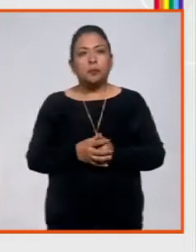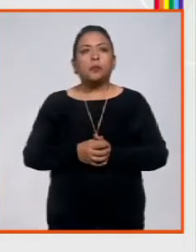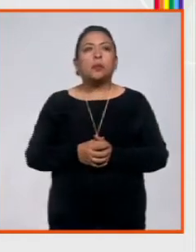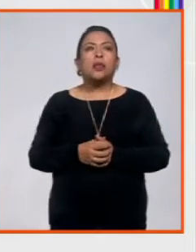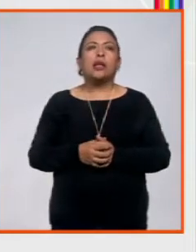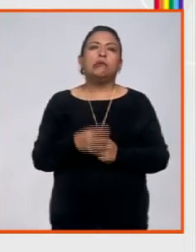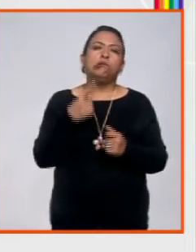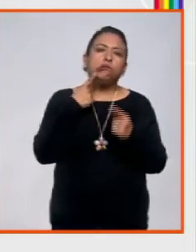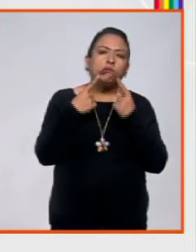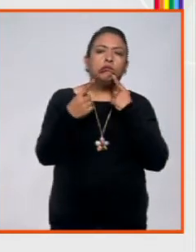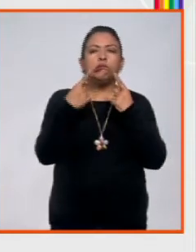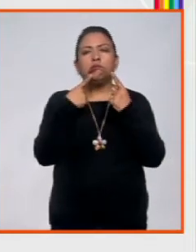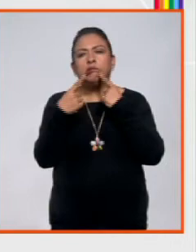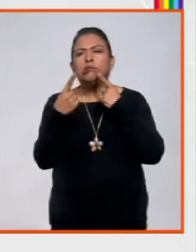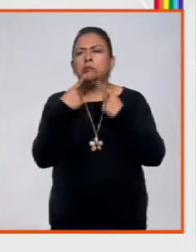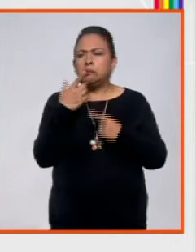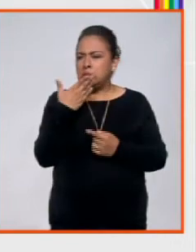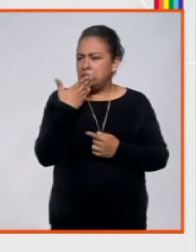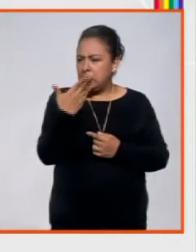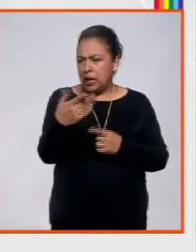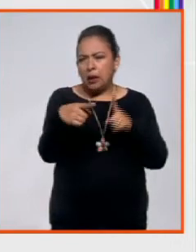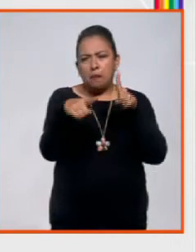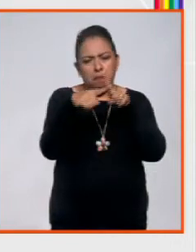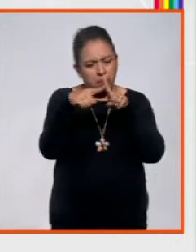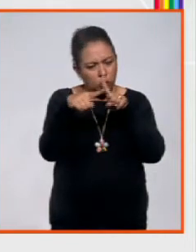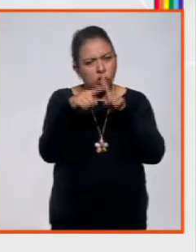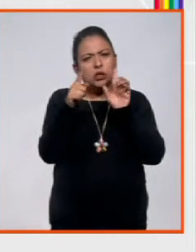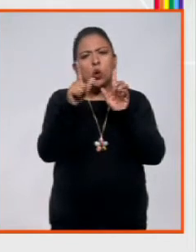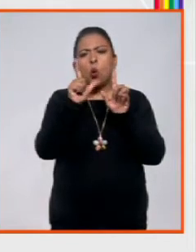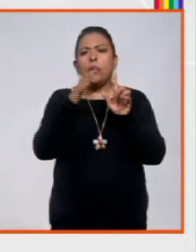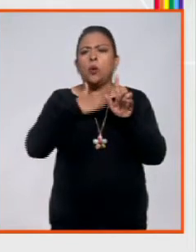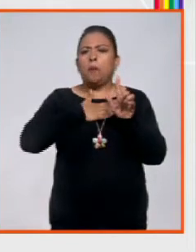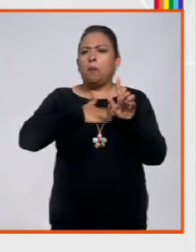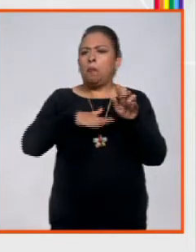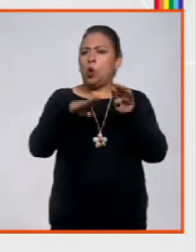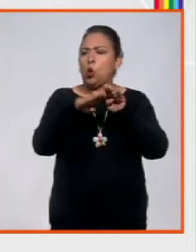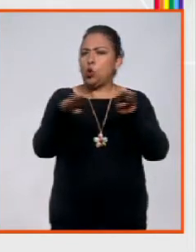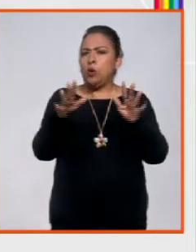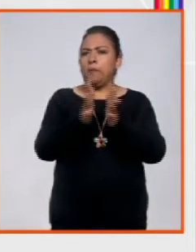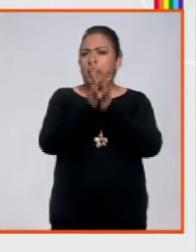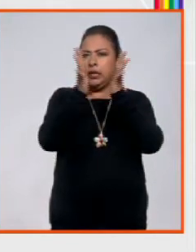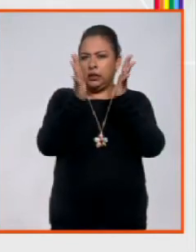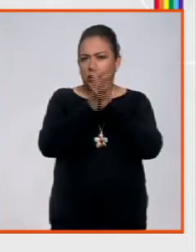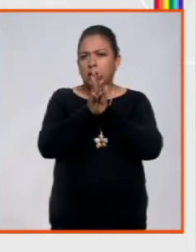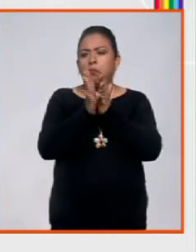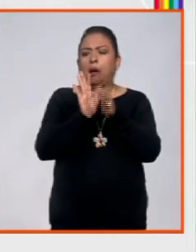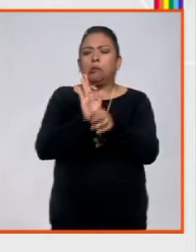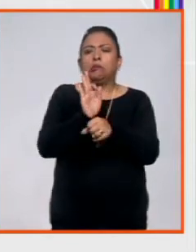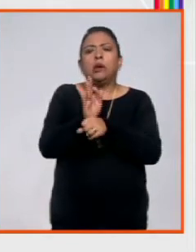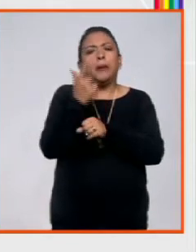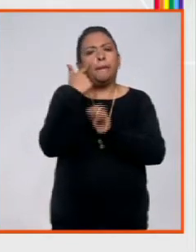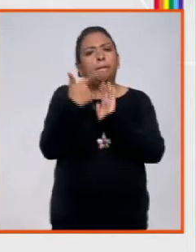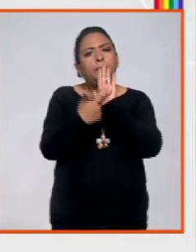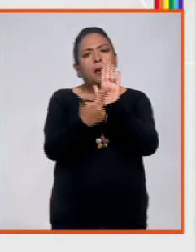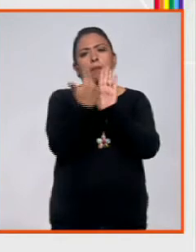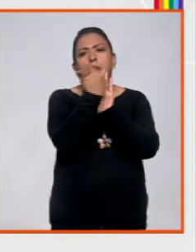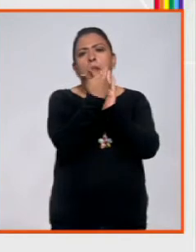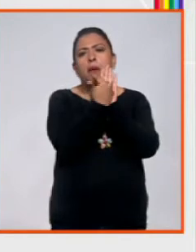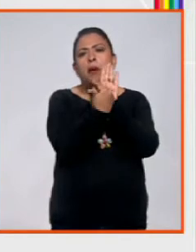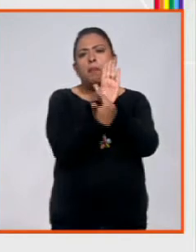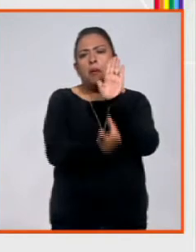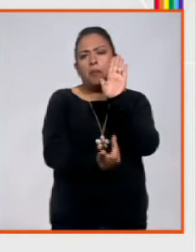las discusiones son buenas en democracia o sea nos beneficia porque pone sobre la mesa una agenda